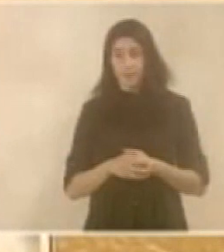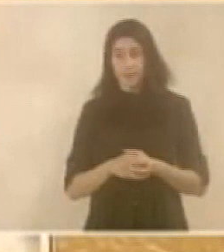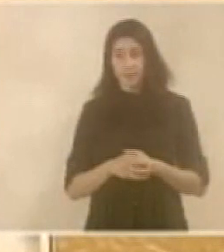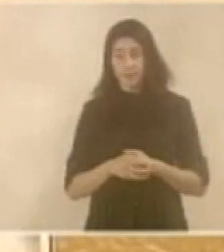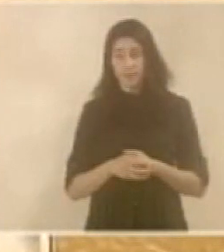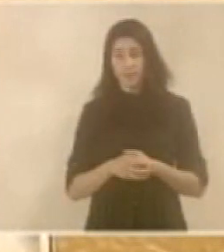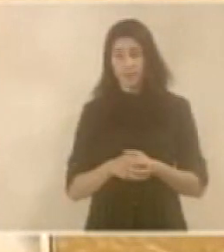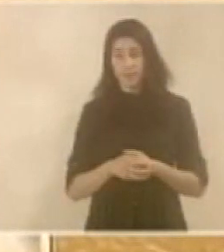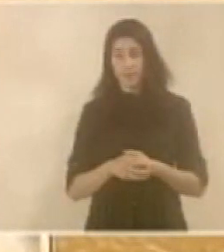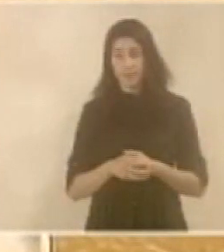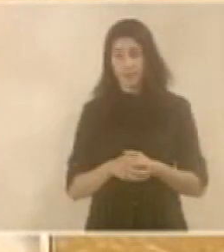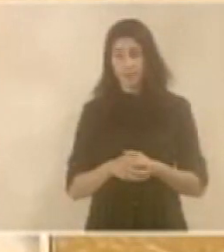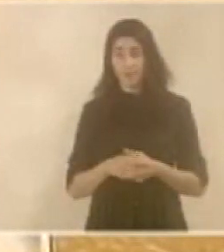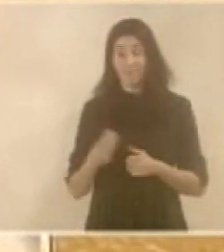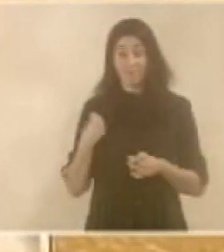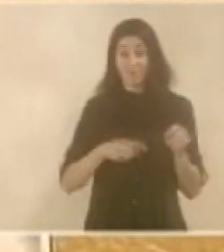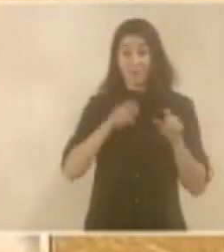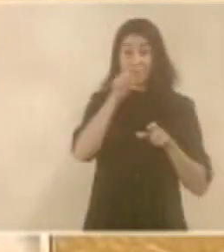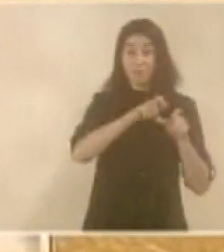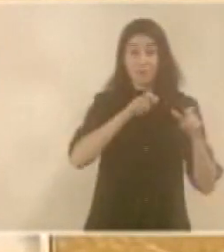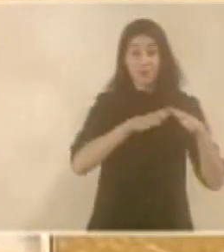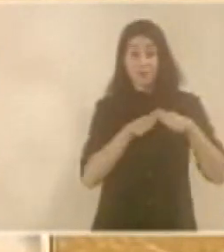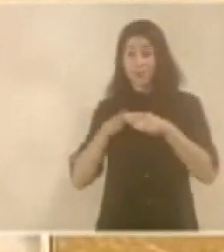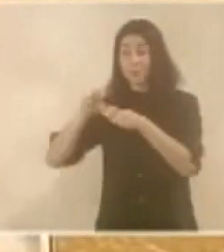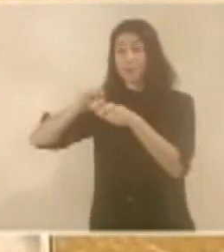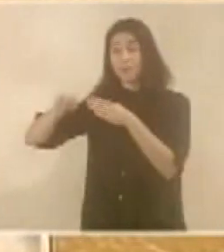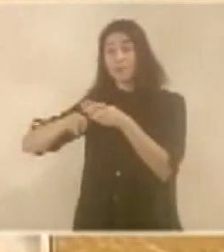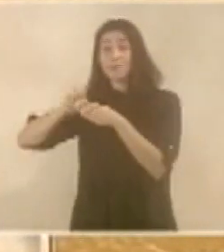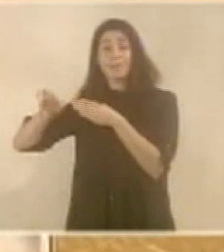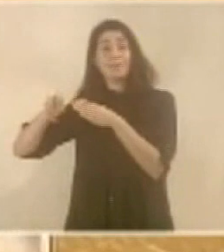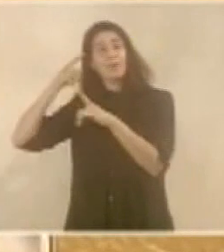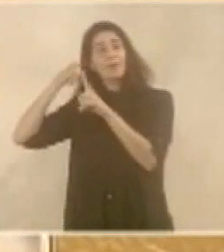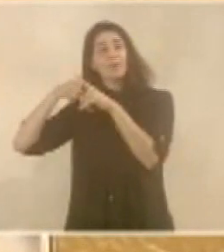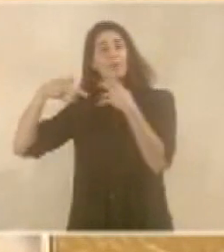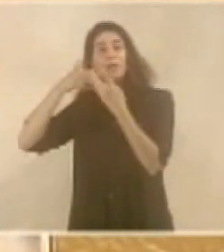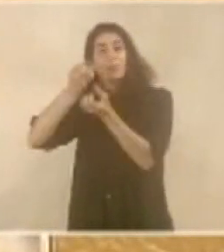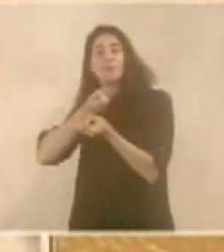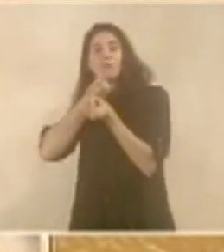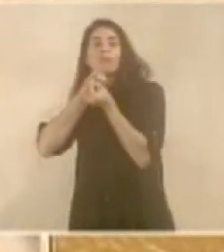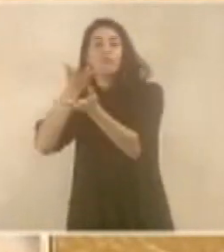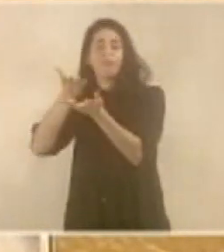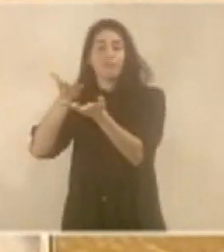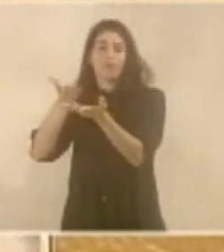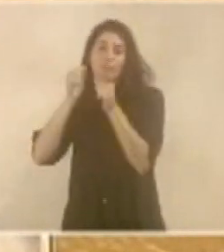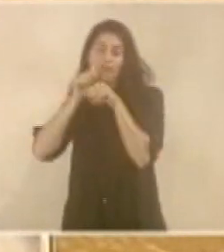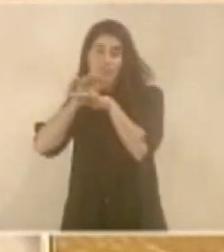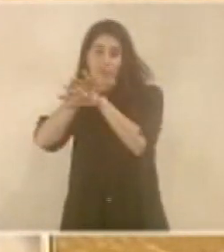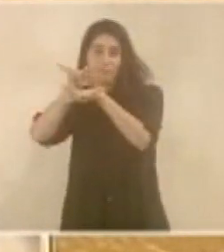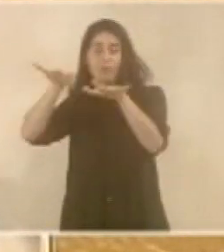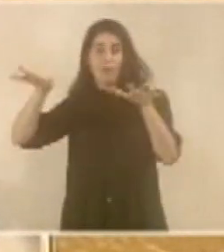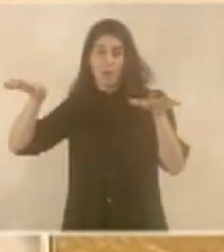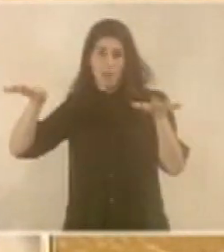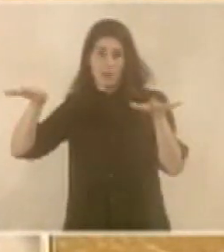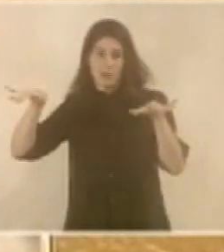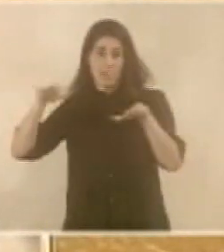Pretendían llevar a cabo un pronunciamiento que prendiese la mecha en otras ciudades, pero mientras en 1820 el pronunciamiento